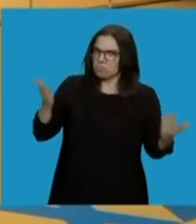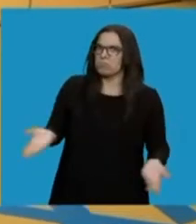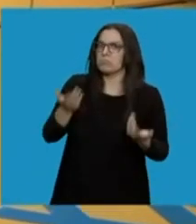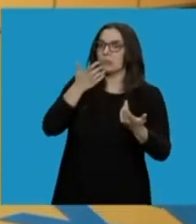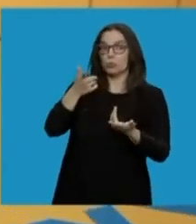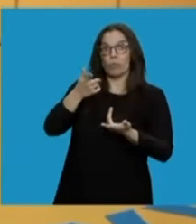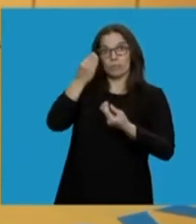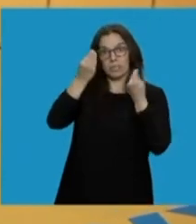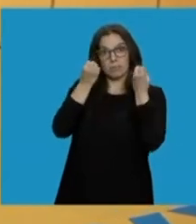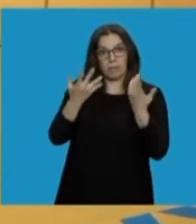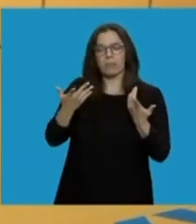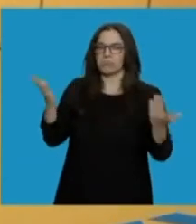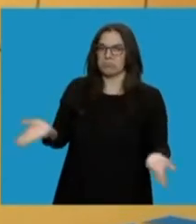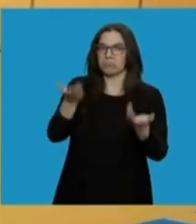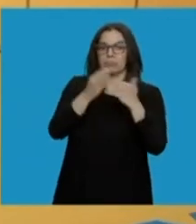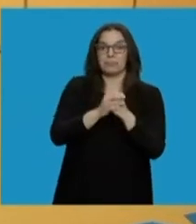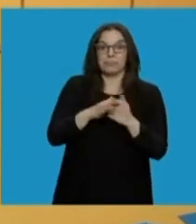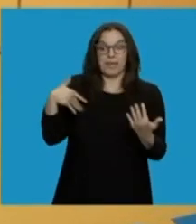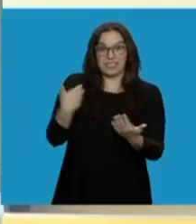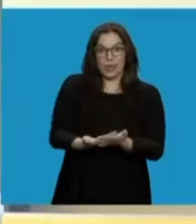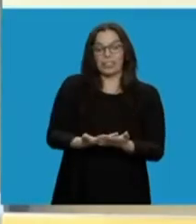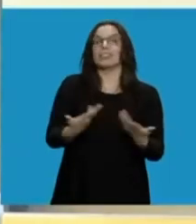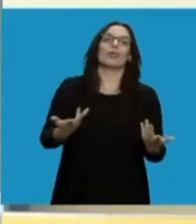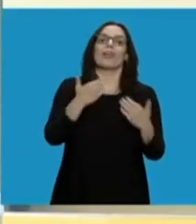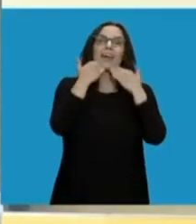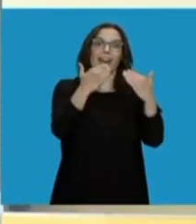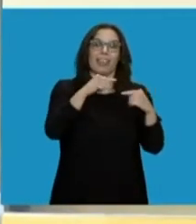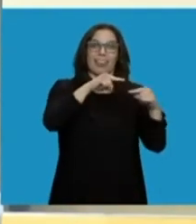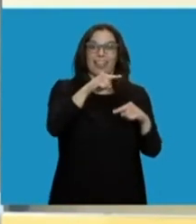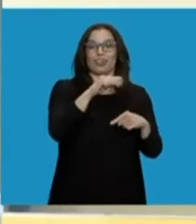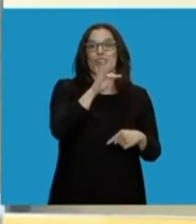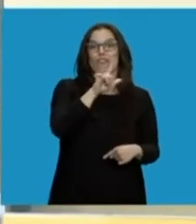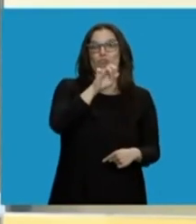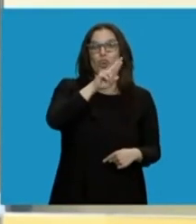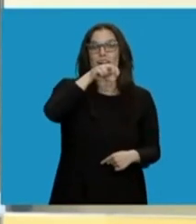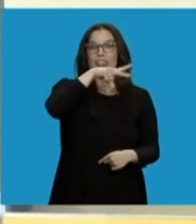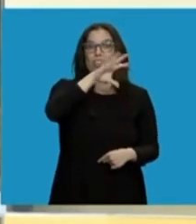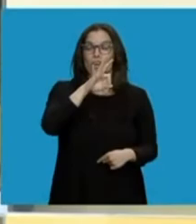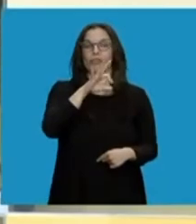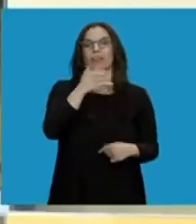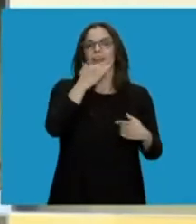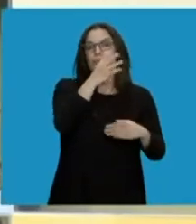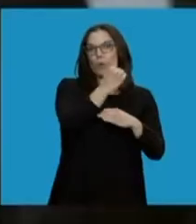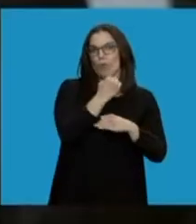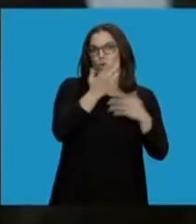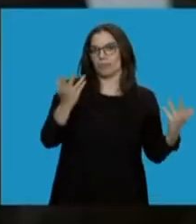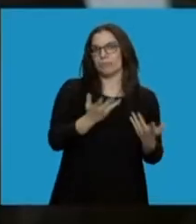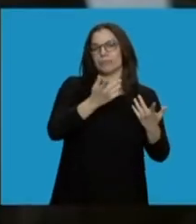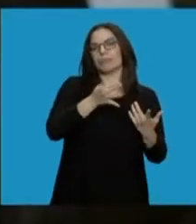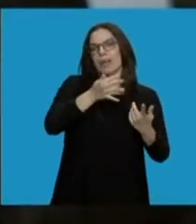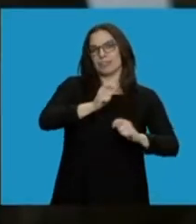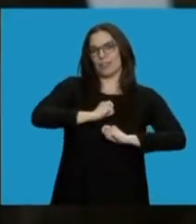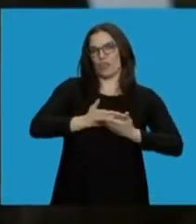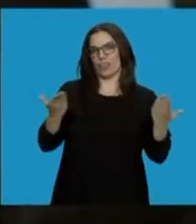que adelante. Y aquí estamos. Así que, Florencio, gracias por el apoyo, gracias por el empuje y por la confianza.